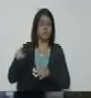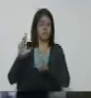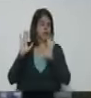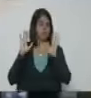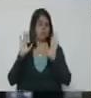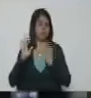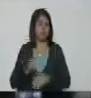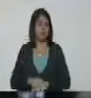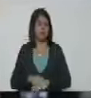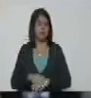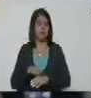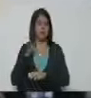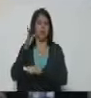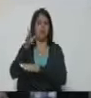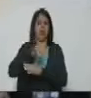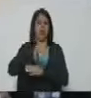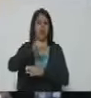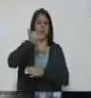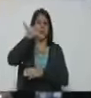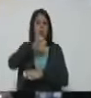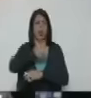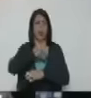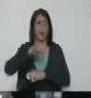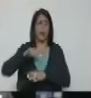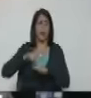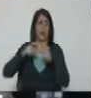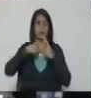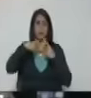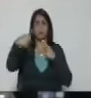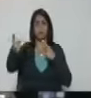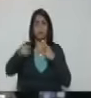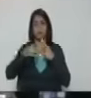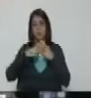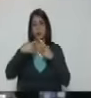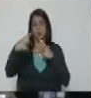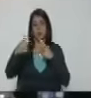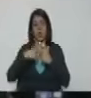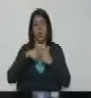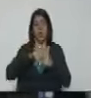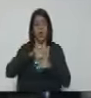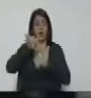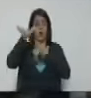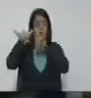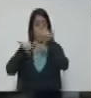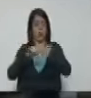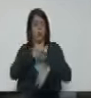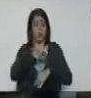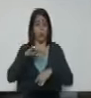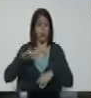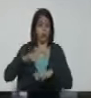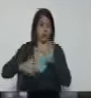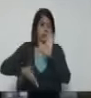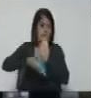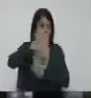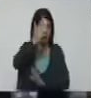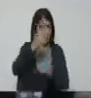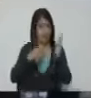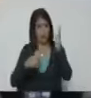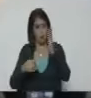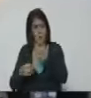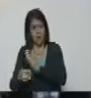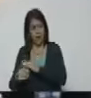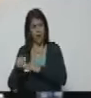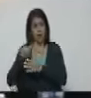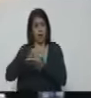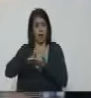anda esa gente en aviones privados, entrando y saliendo de aeropuertos privados, saliendo y entrando